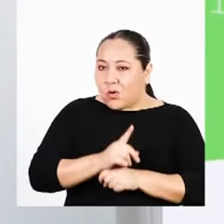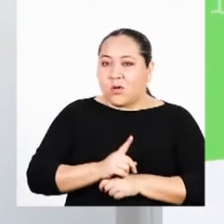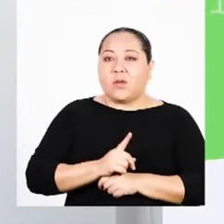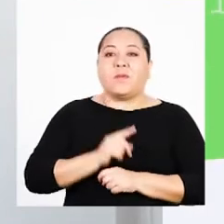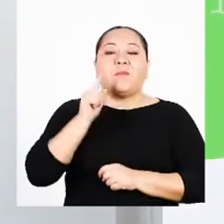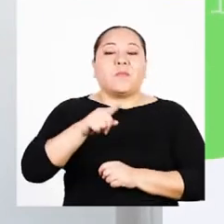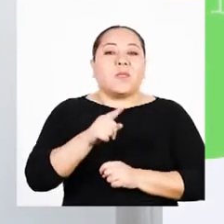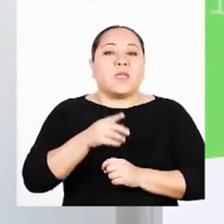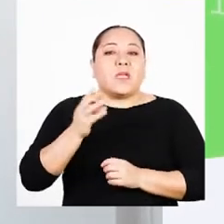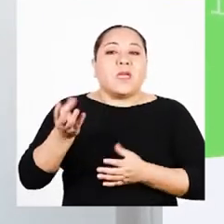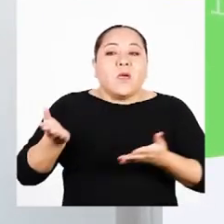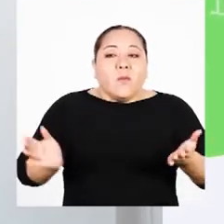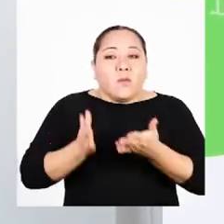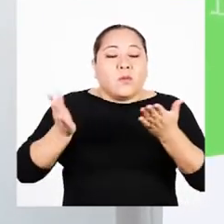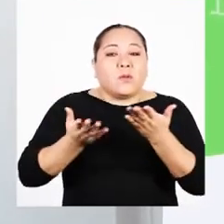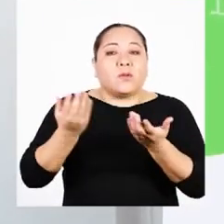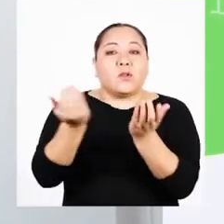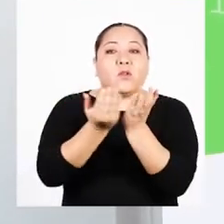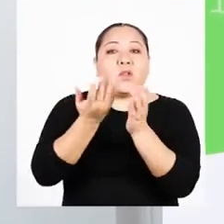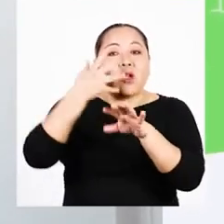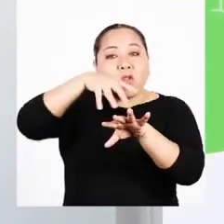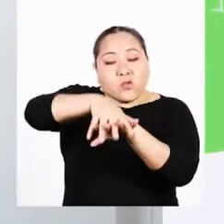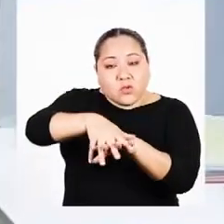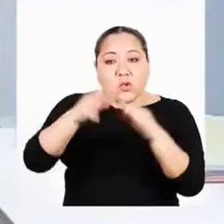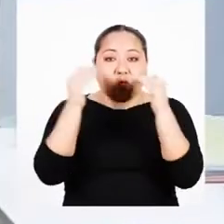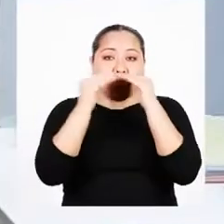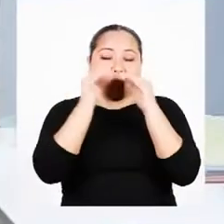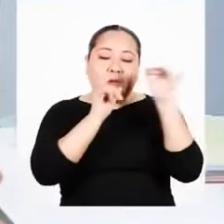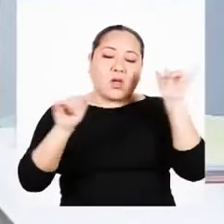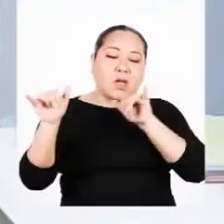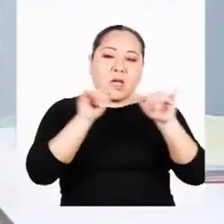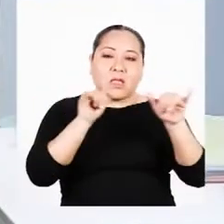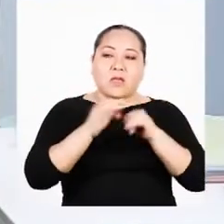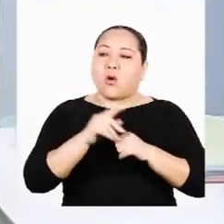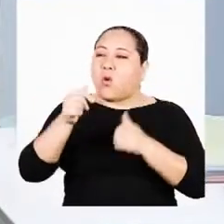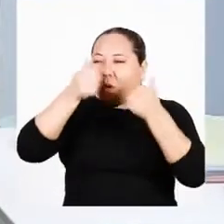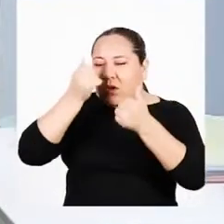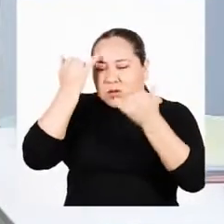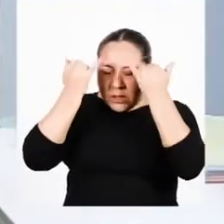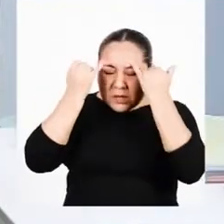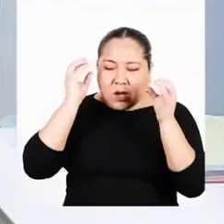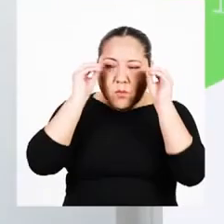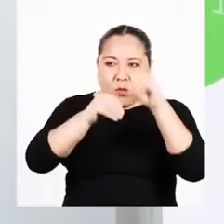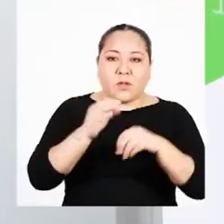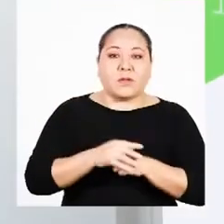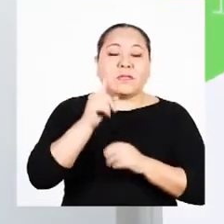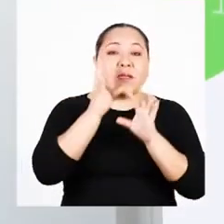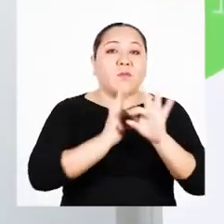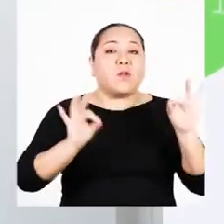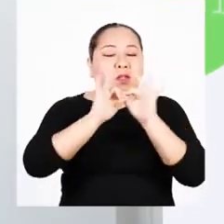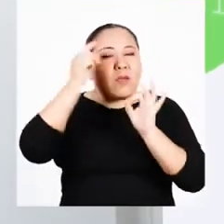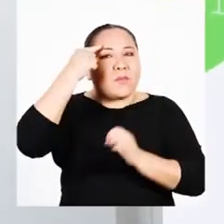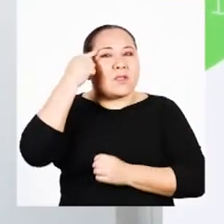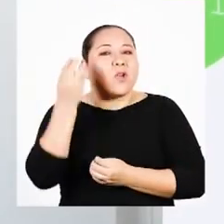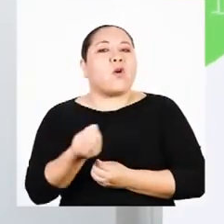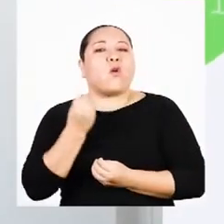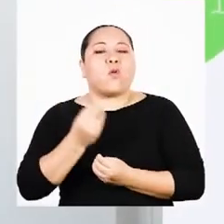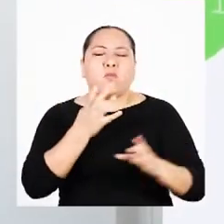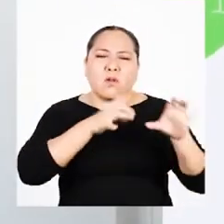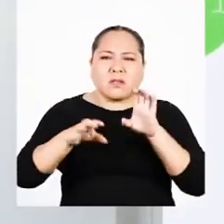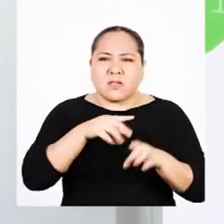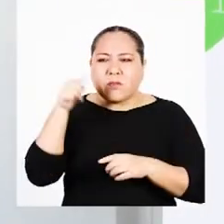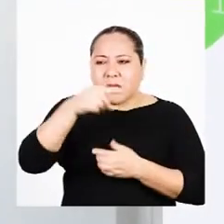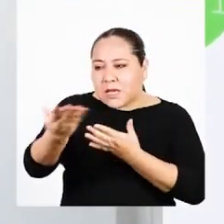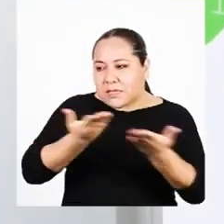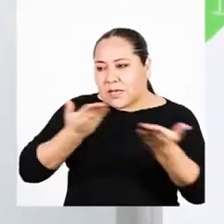específicos y que promovamos escuelas inclusivas y equitativas. ¿Qué disposiciones propone? Es importante pensar cómo